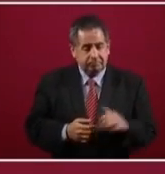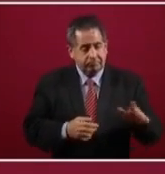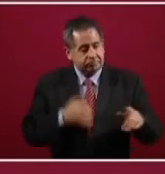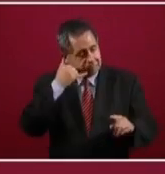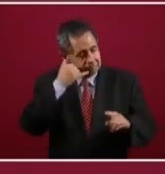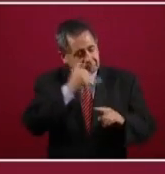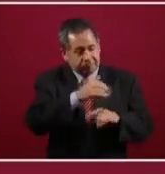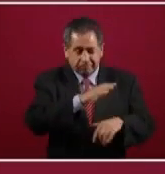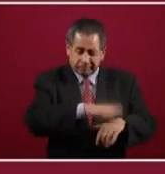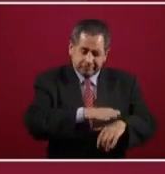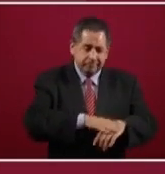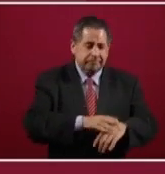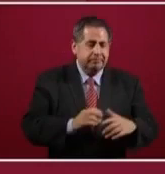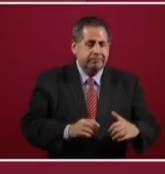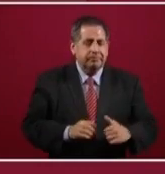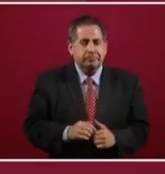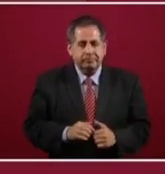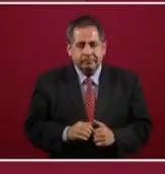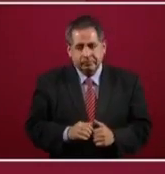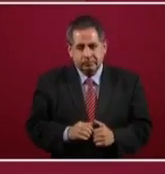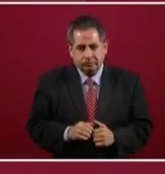Oye, Alejandro,